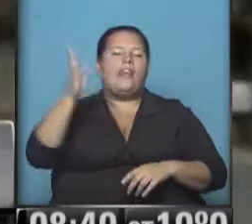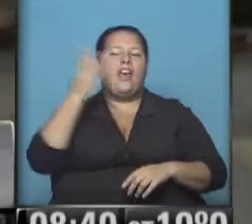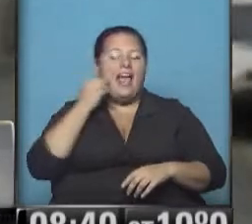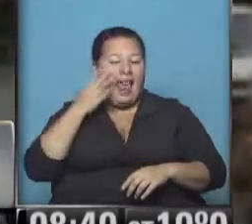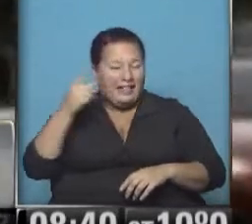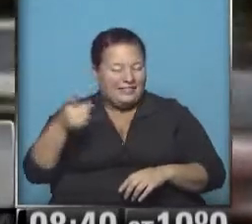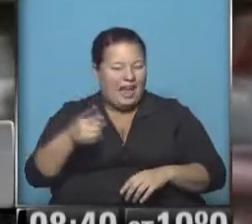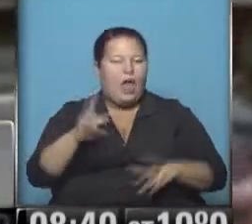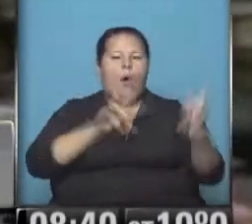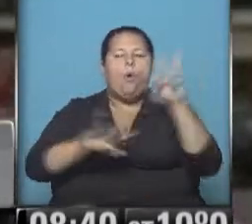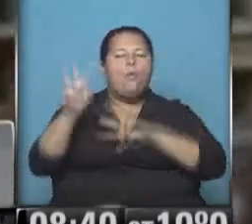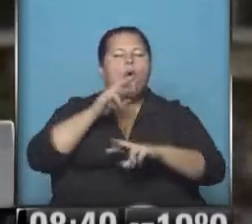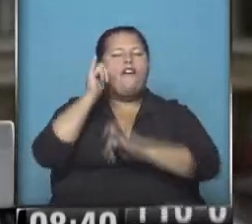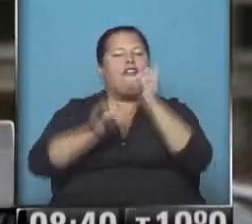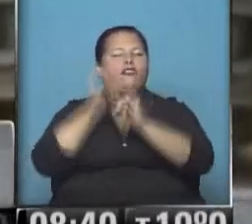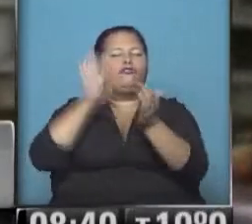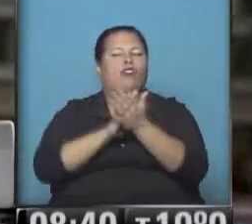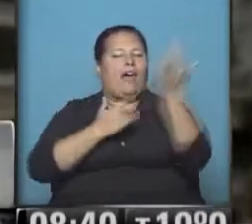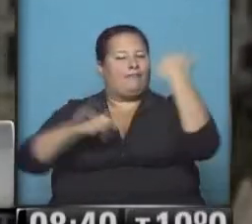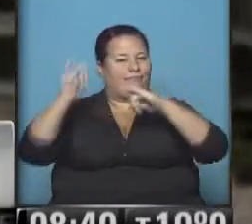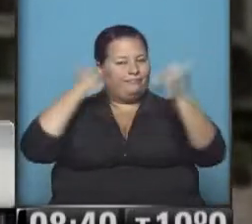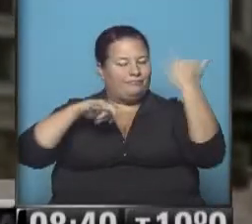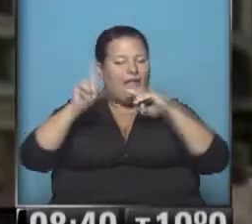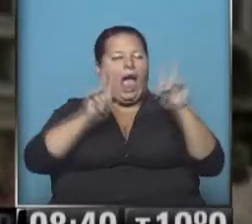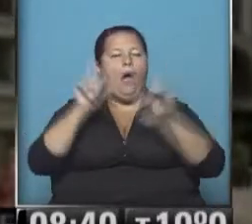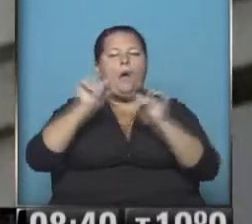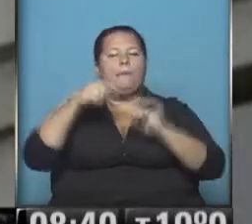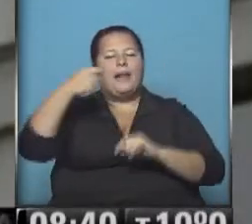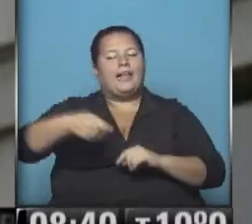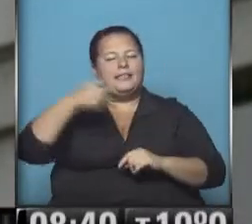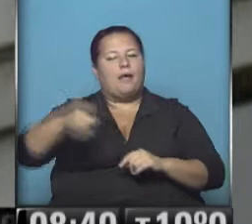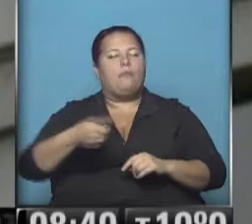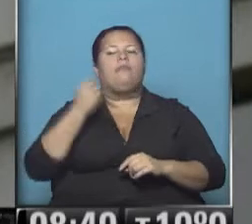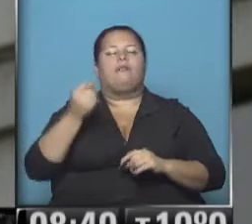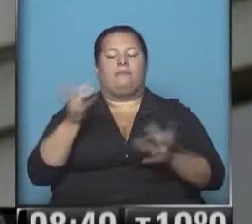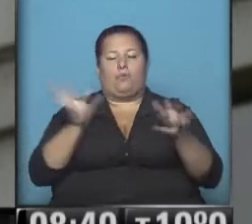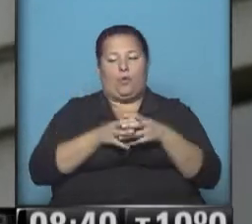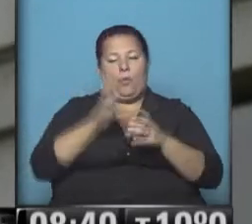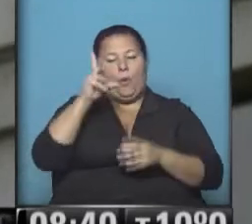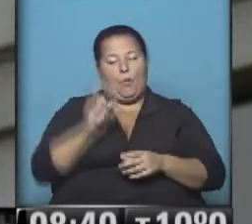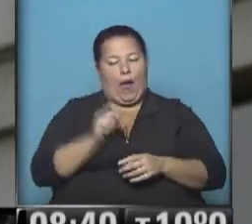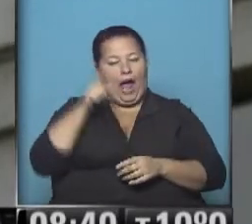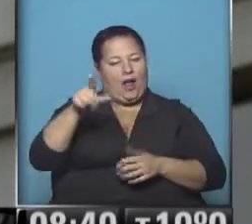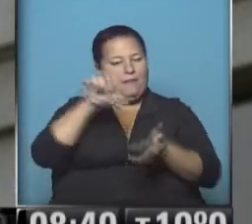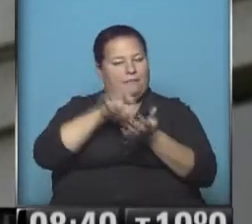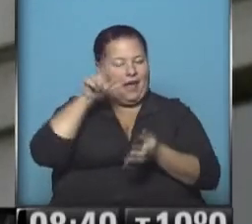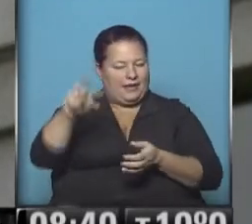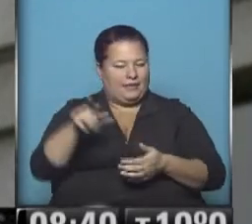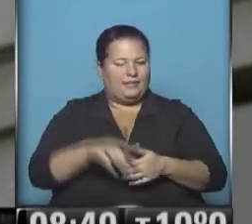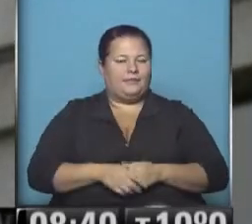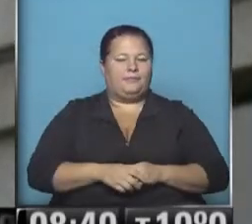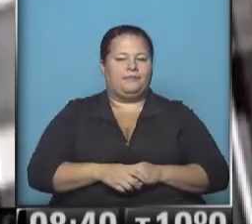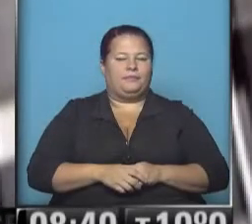Inglaterra en busca de datos sobre accionistas y eventuales créditos obtenidos por parte de bancos en esos países.